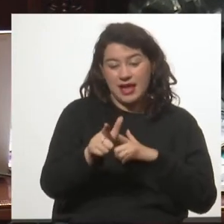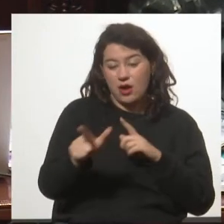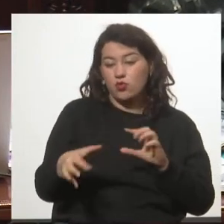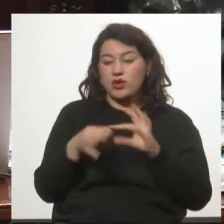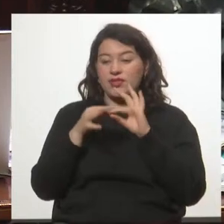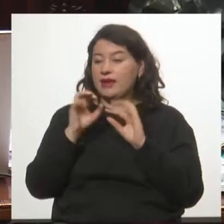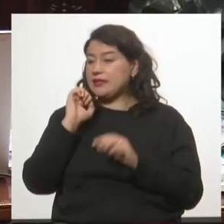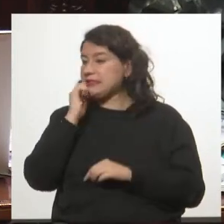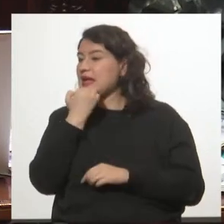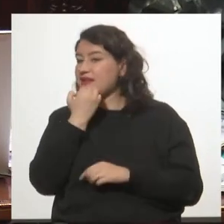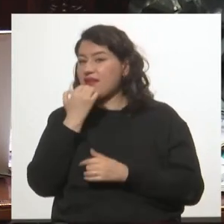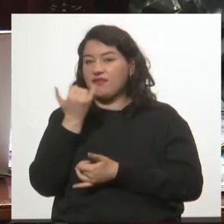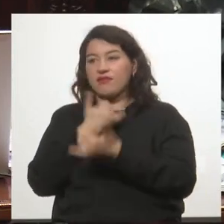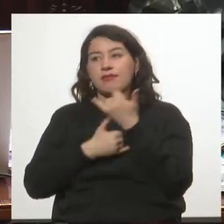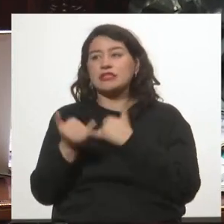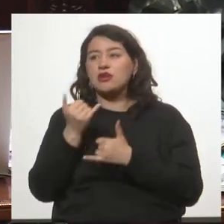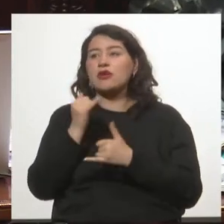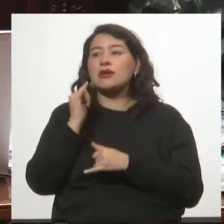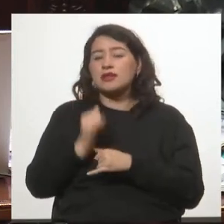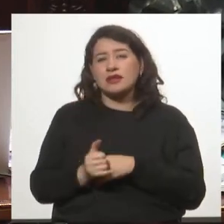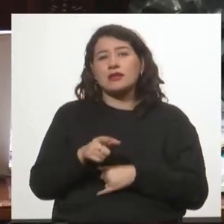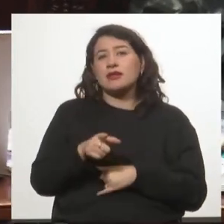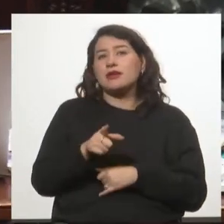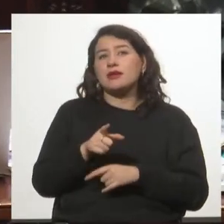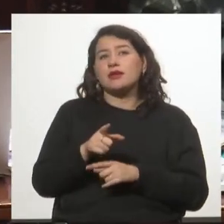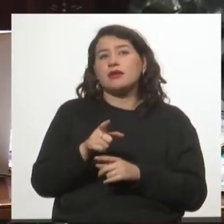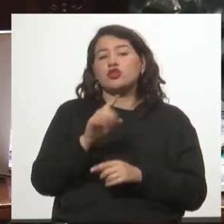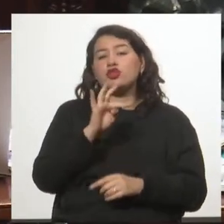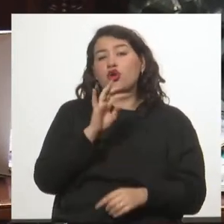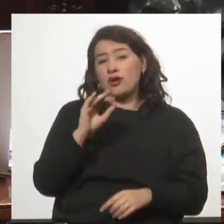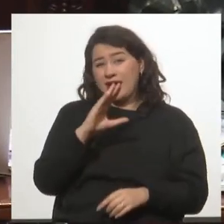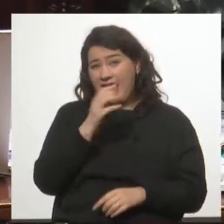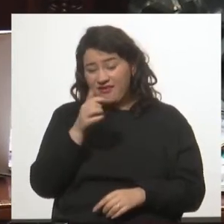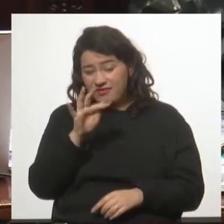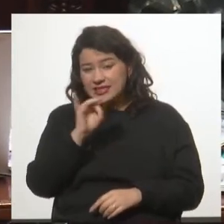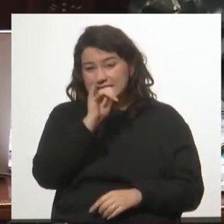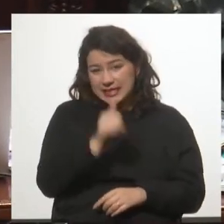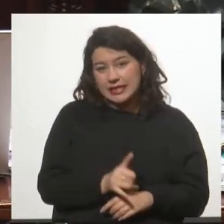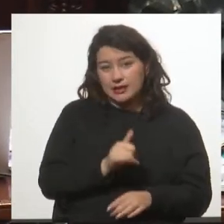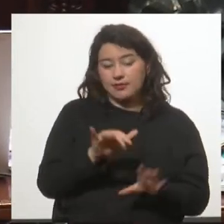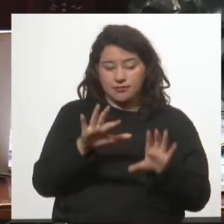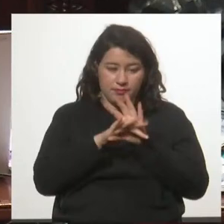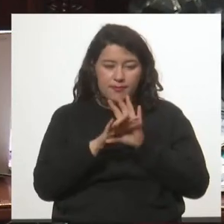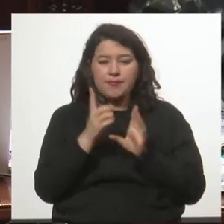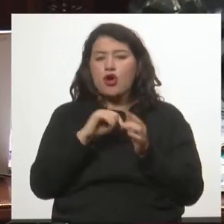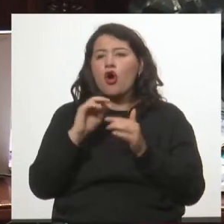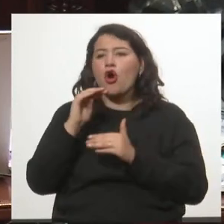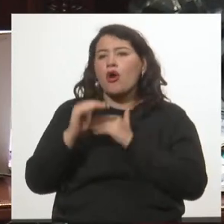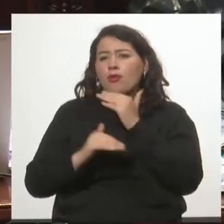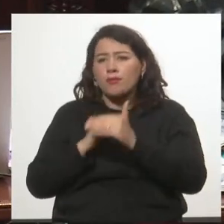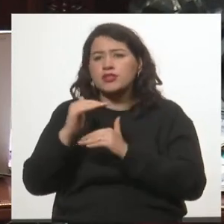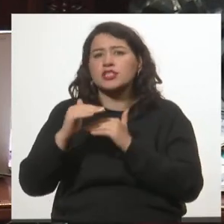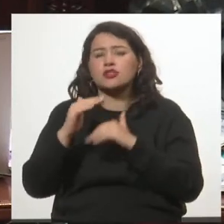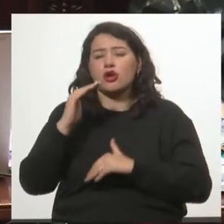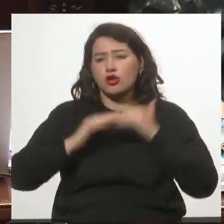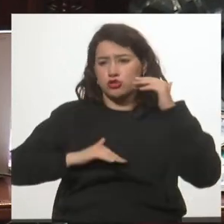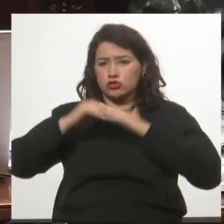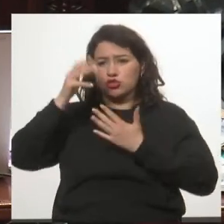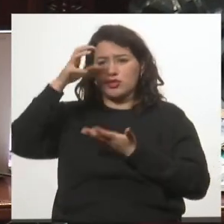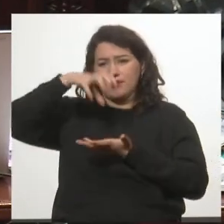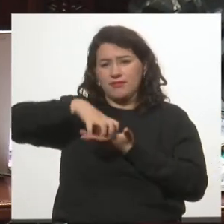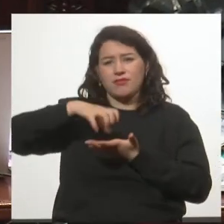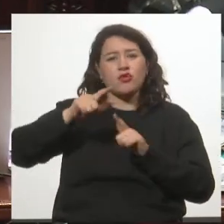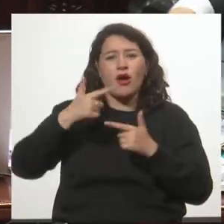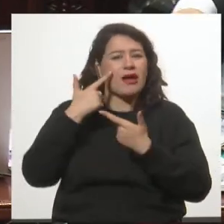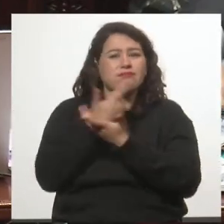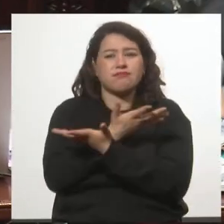más allá de estar previstas ambas en la tocaf derivó en que el proceso de construcción del complejo careciera de